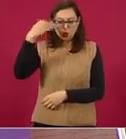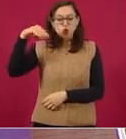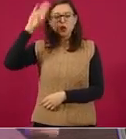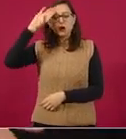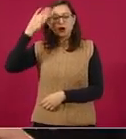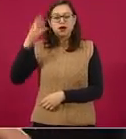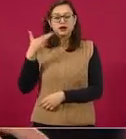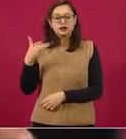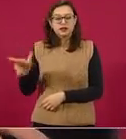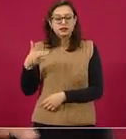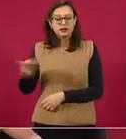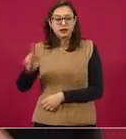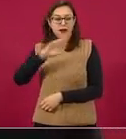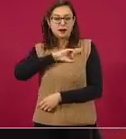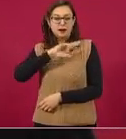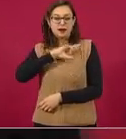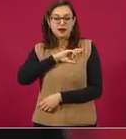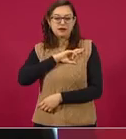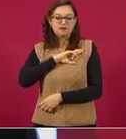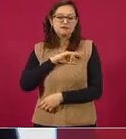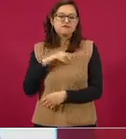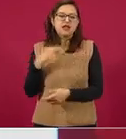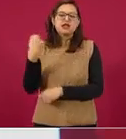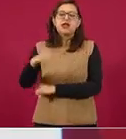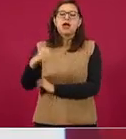particulares le llaman paladares.